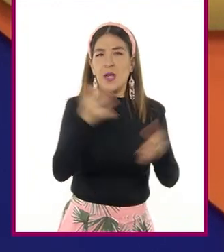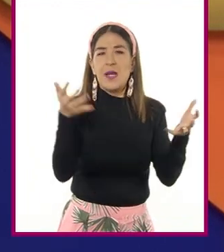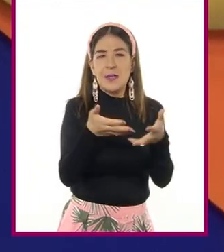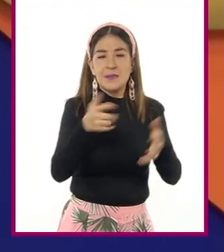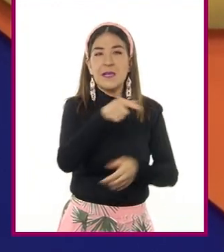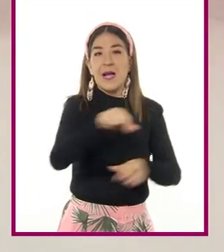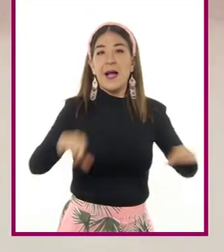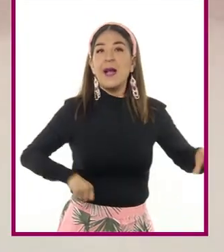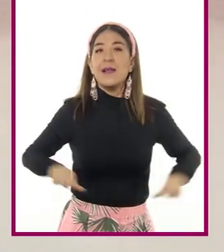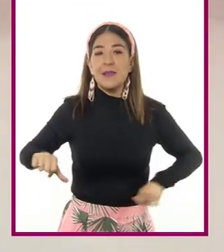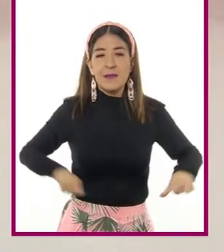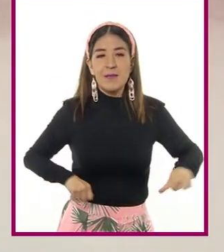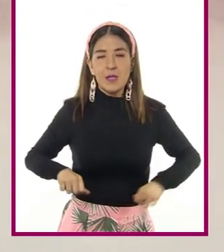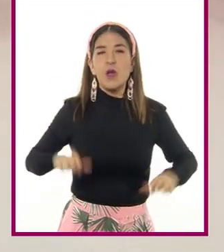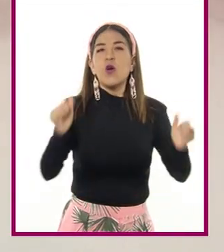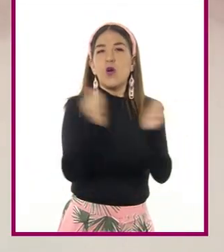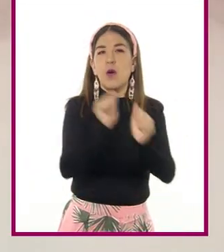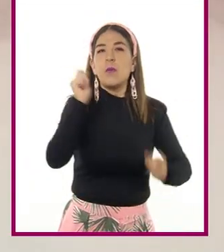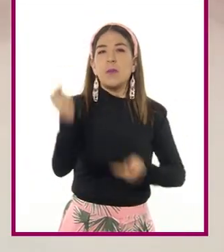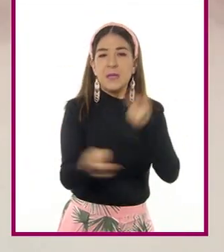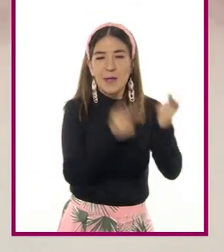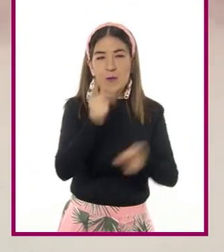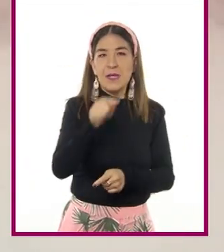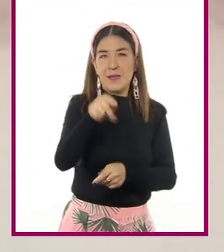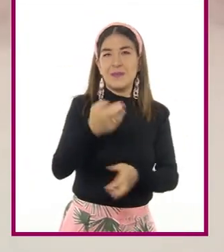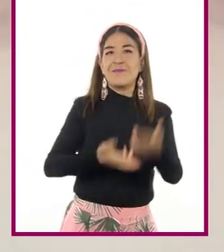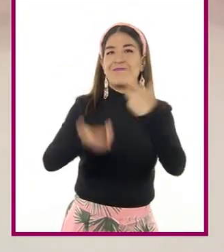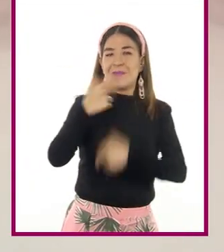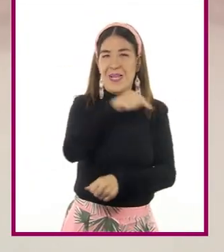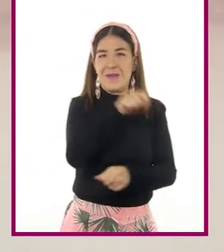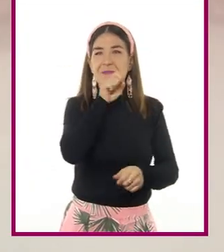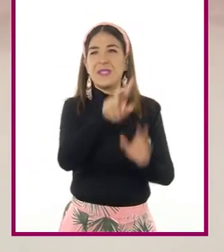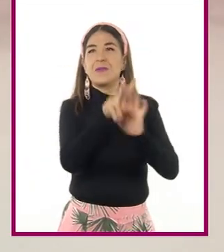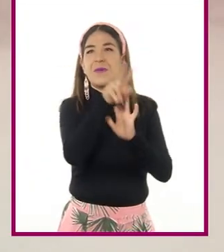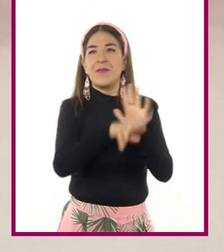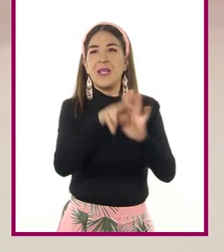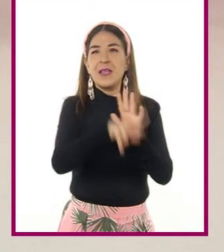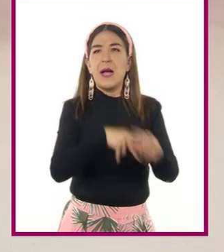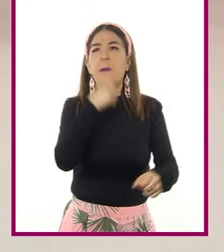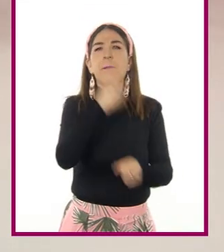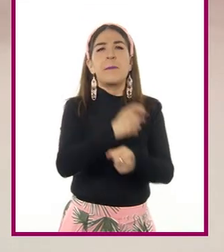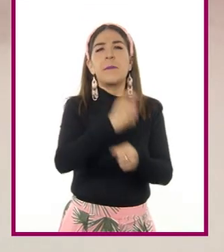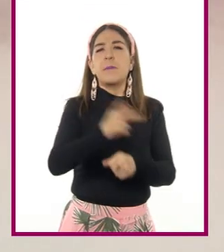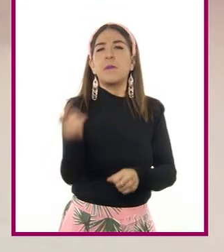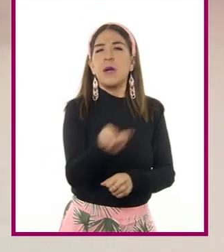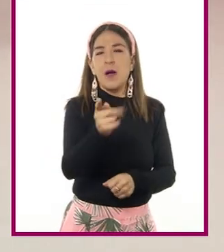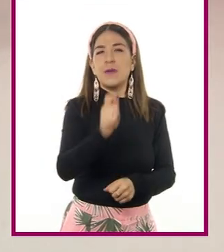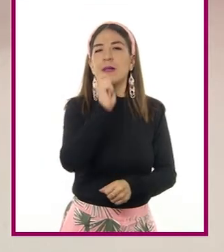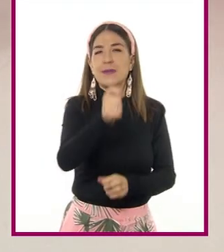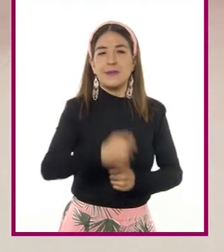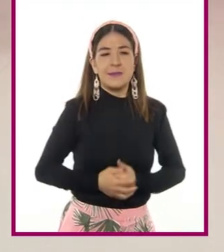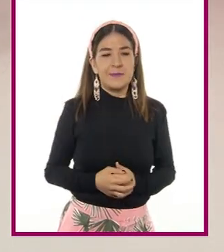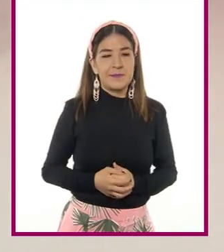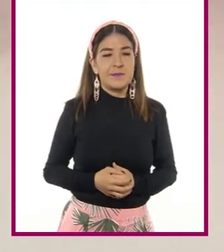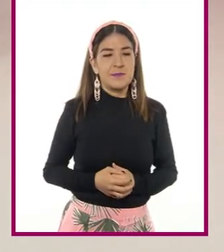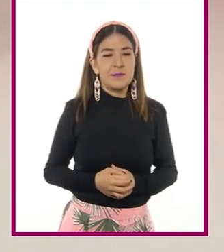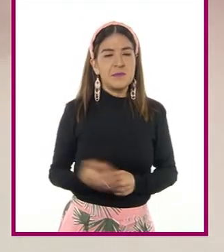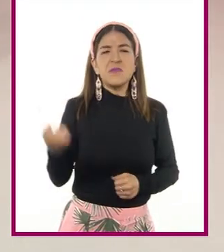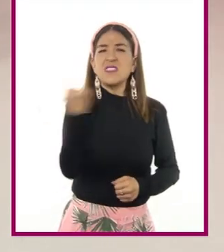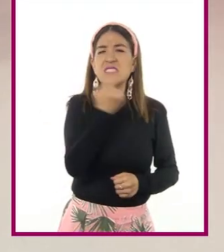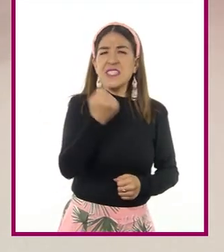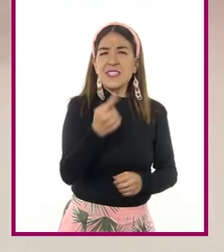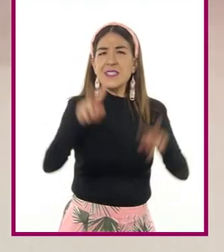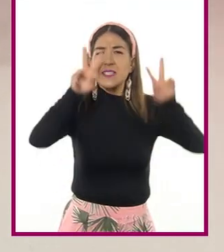este ejercicio con las preguntas que rescatamos del video. La primera pregunta que dice, ¿qué tema